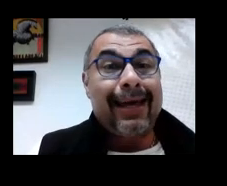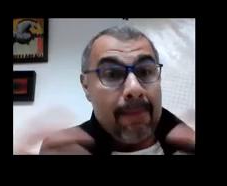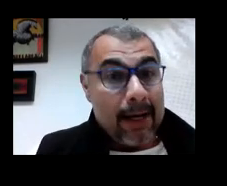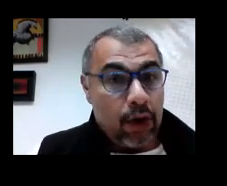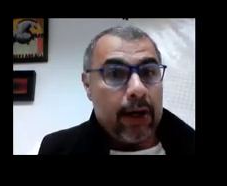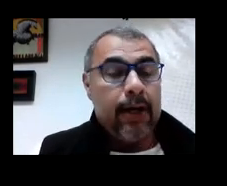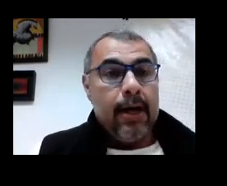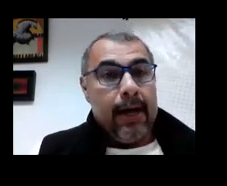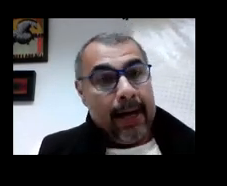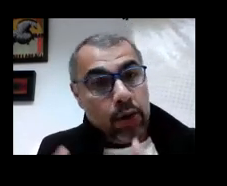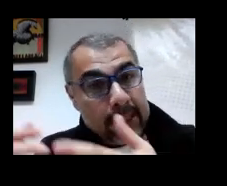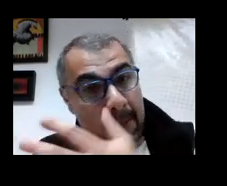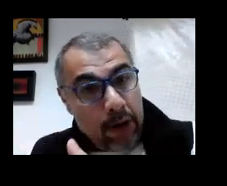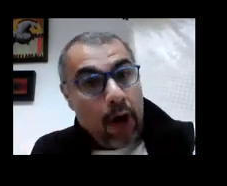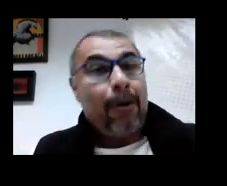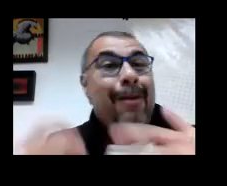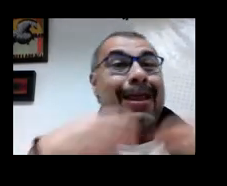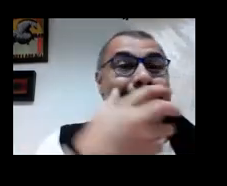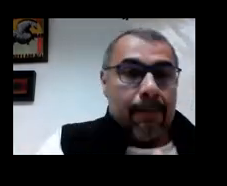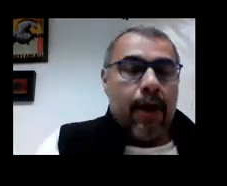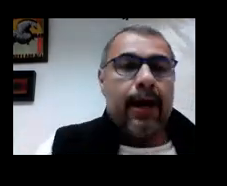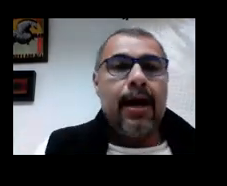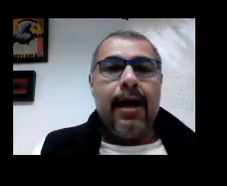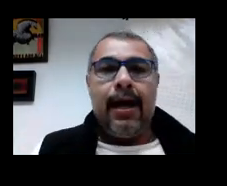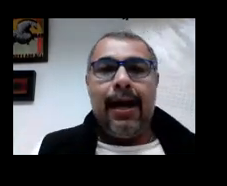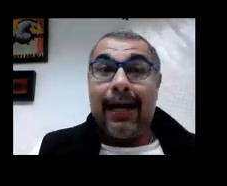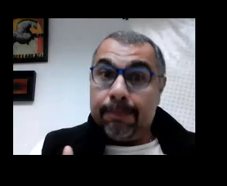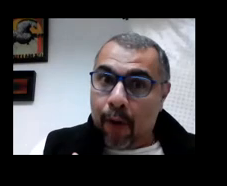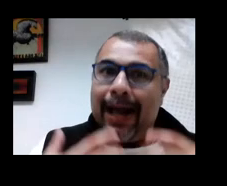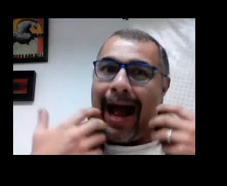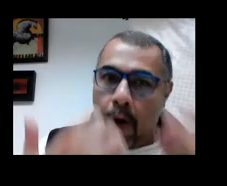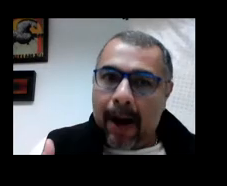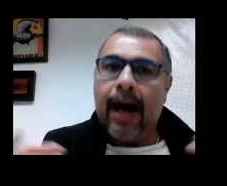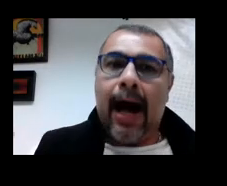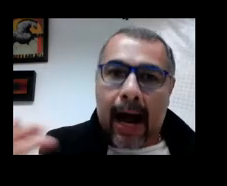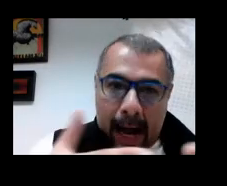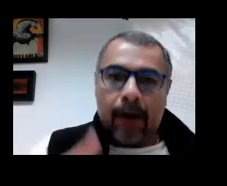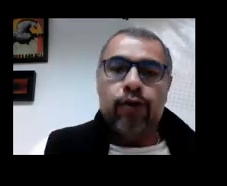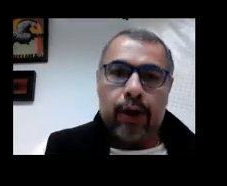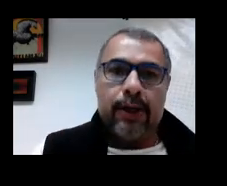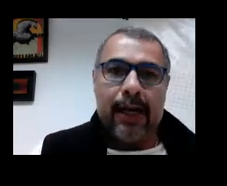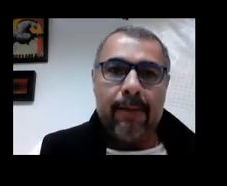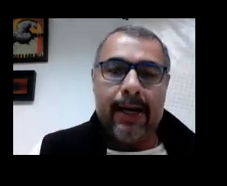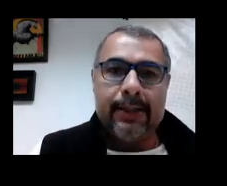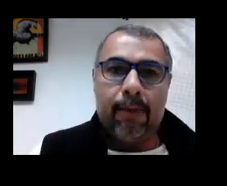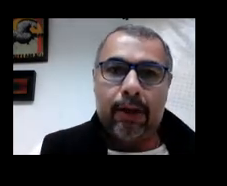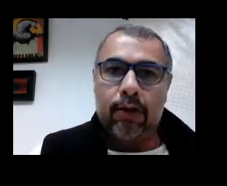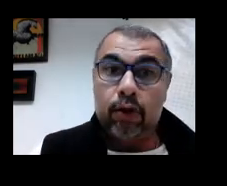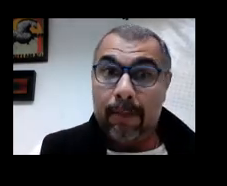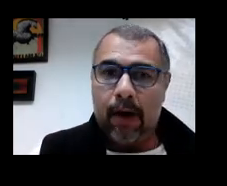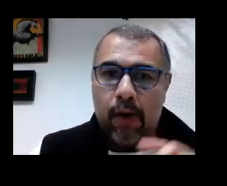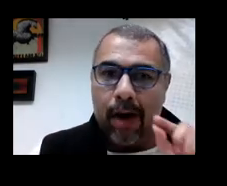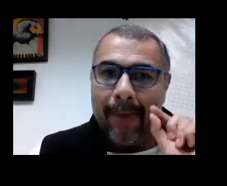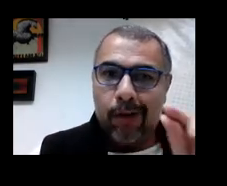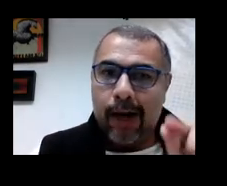múltiples discriminaciones. El hecho de ser mayor, pero además de ser mujer, las expone aún más a las consecuencias de la emergencia. Por tanto,